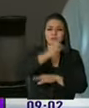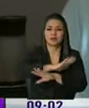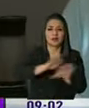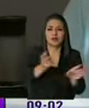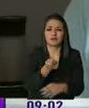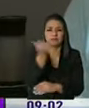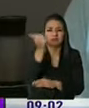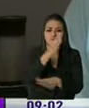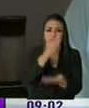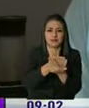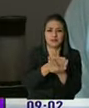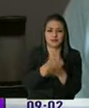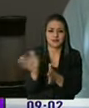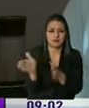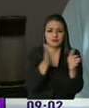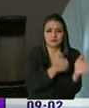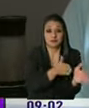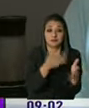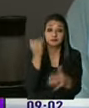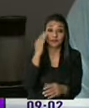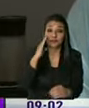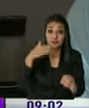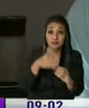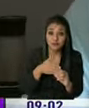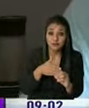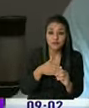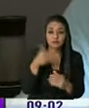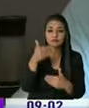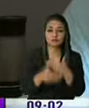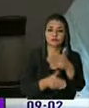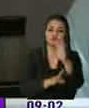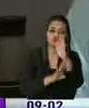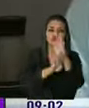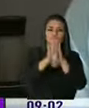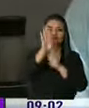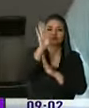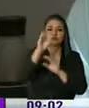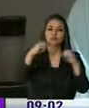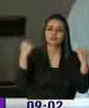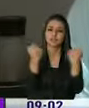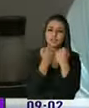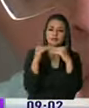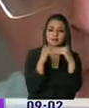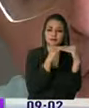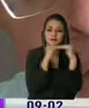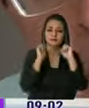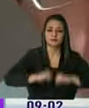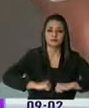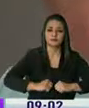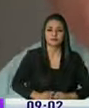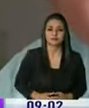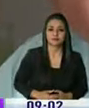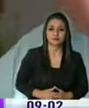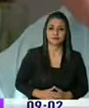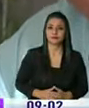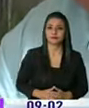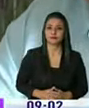de Rafael Correa y finalmente avanzar a construir una sociedad más democrática.